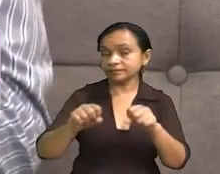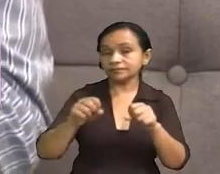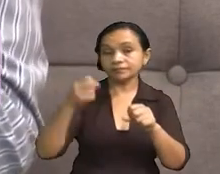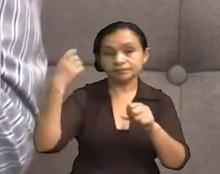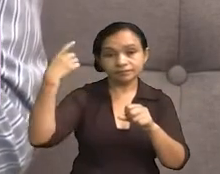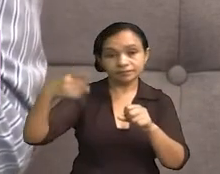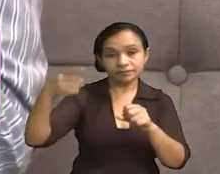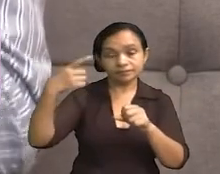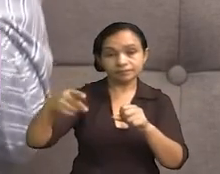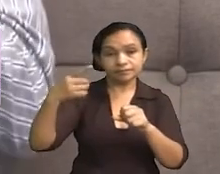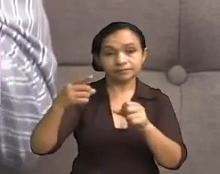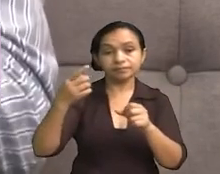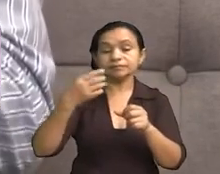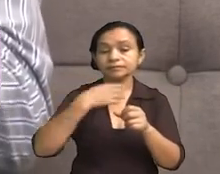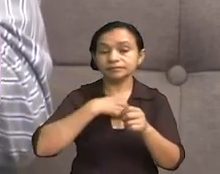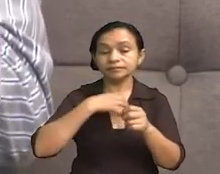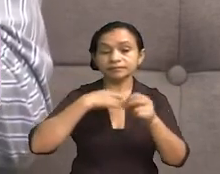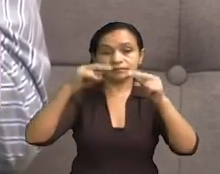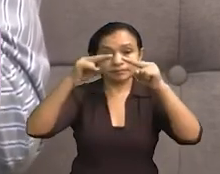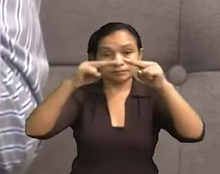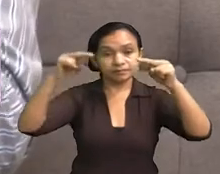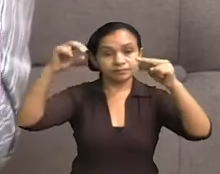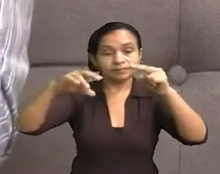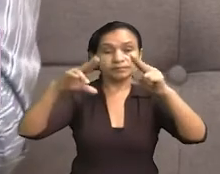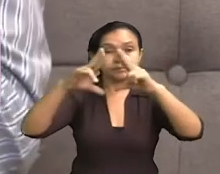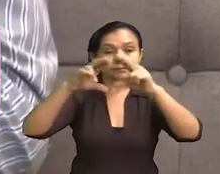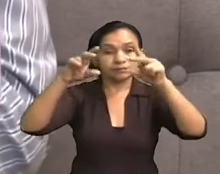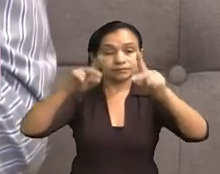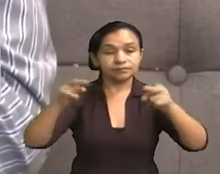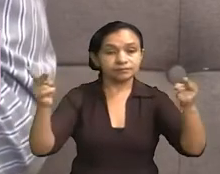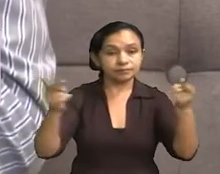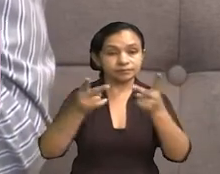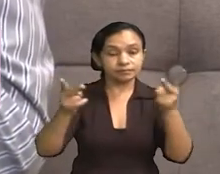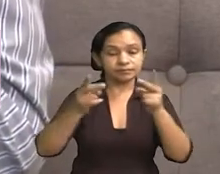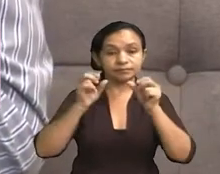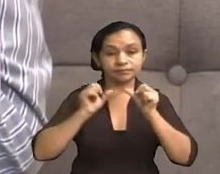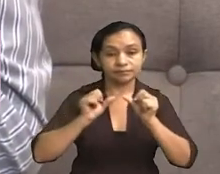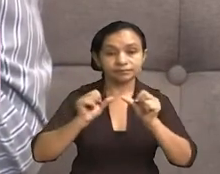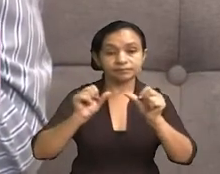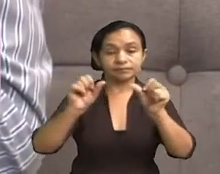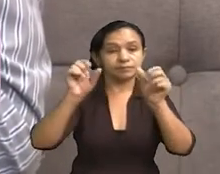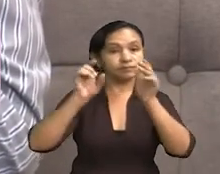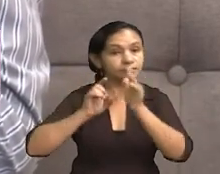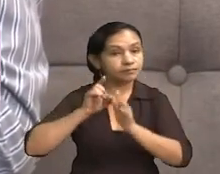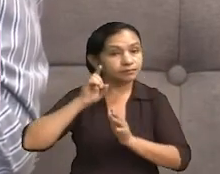restituir el derecho a la energía de los nicaragüenses, para seguir desarrollando